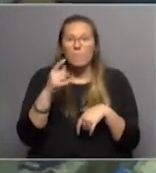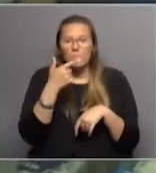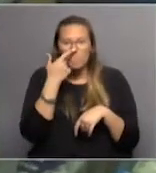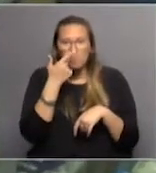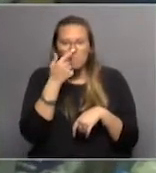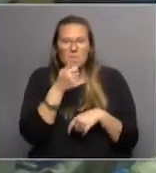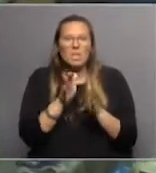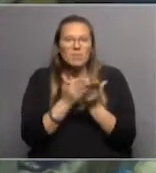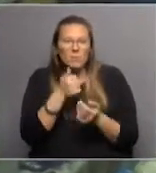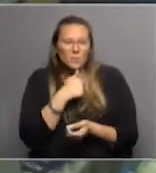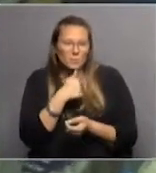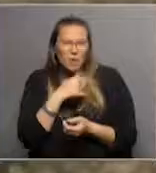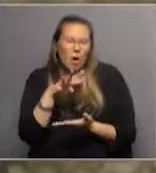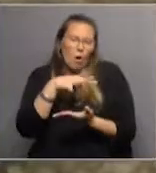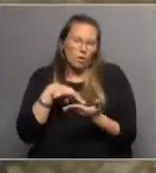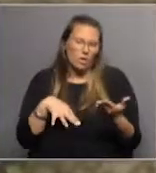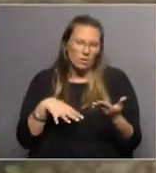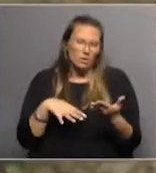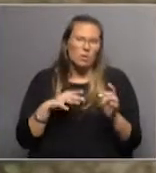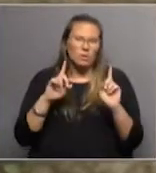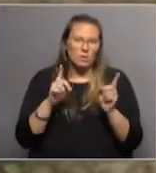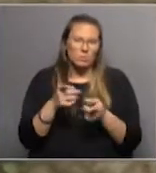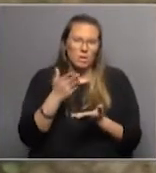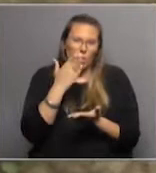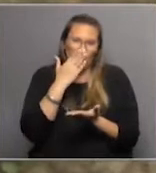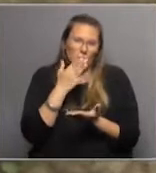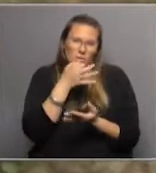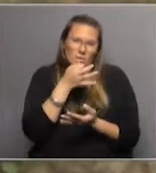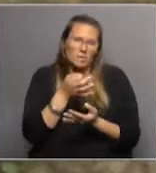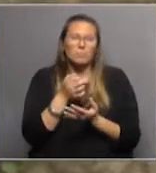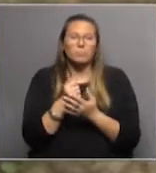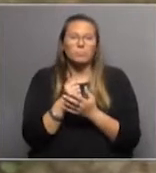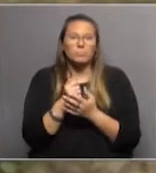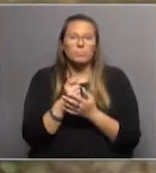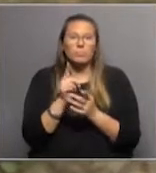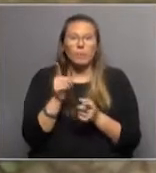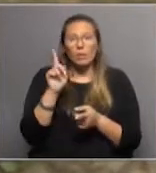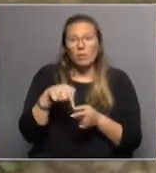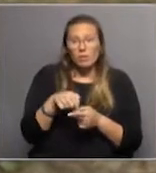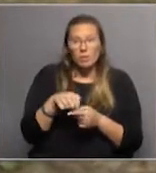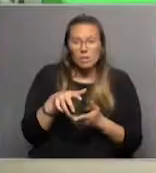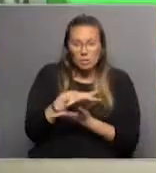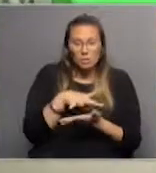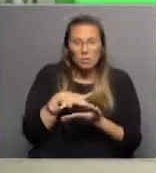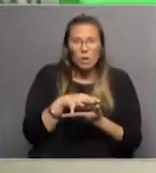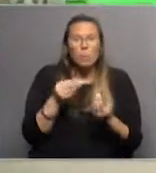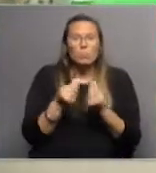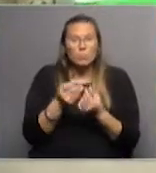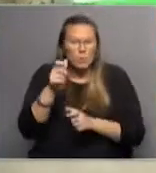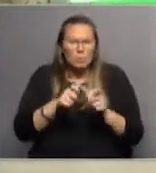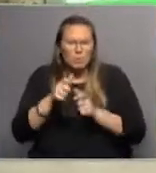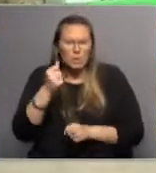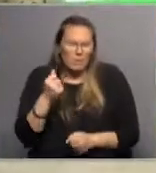libro usado o libro leído, como se está diciendo últimamente, y viene a esta zona a buscarlo. Para mucha gente tiene